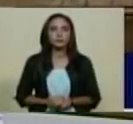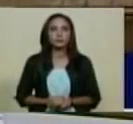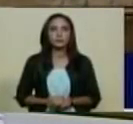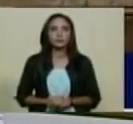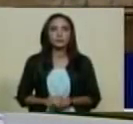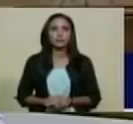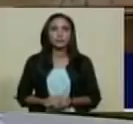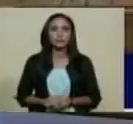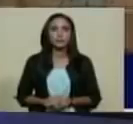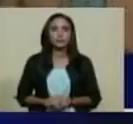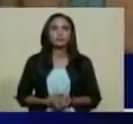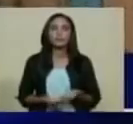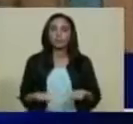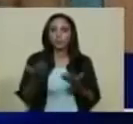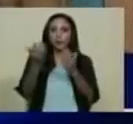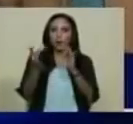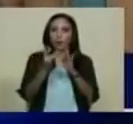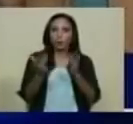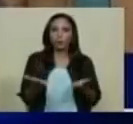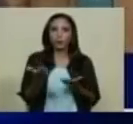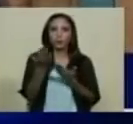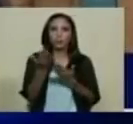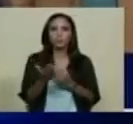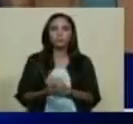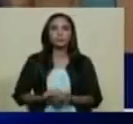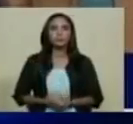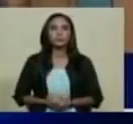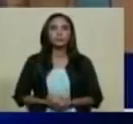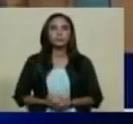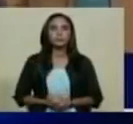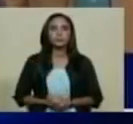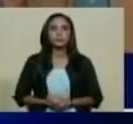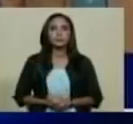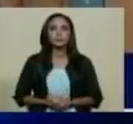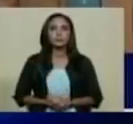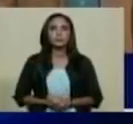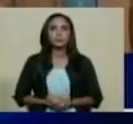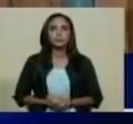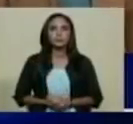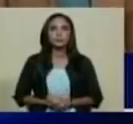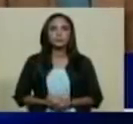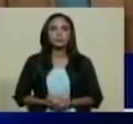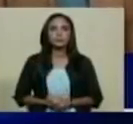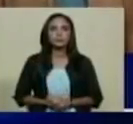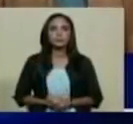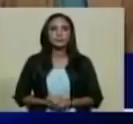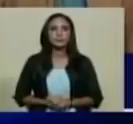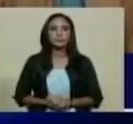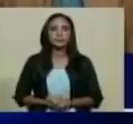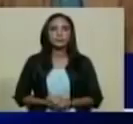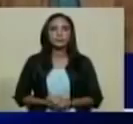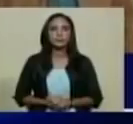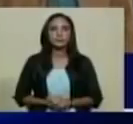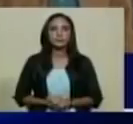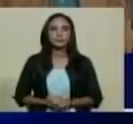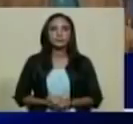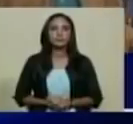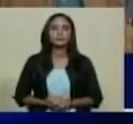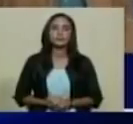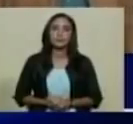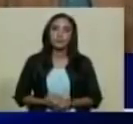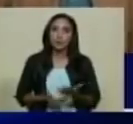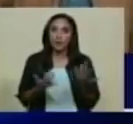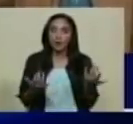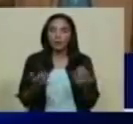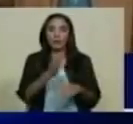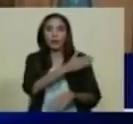el pase vivo en la pantalla, sigo insistiendo a los que llevan la rectoría,